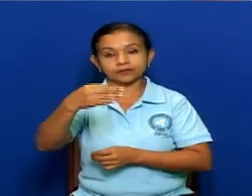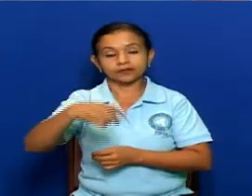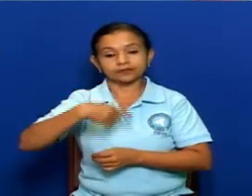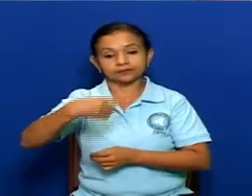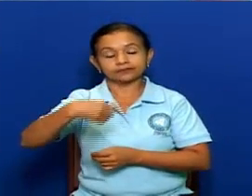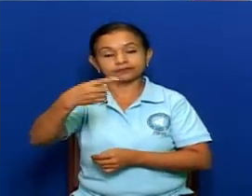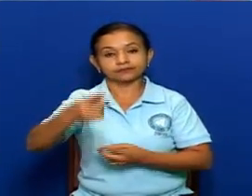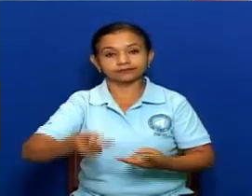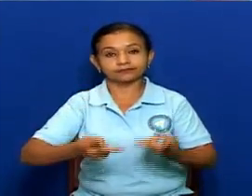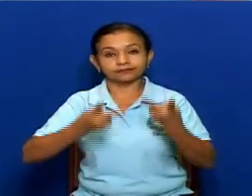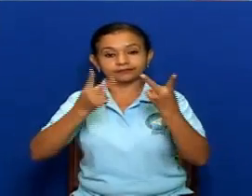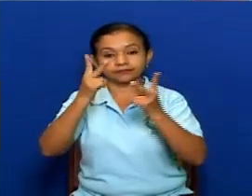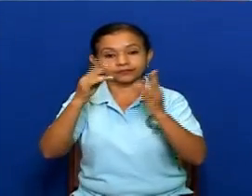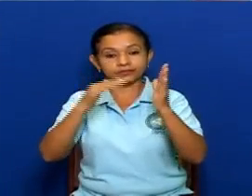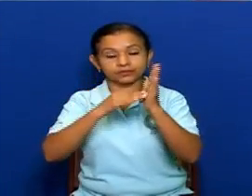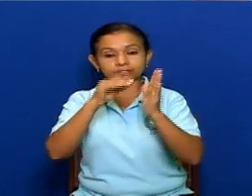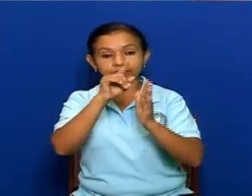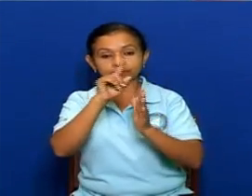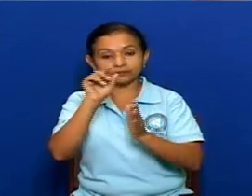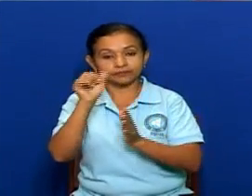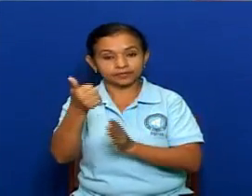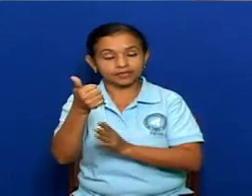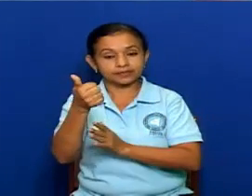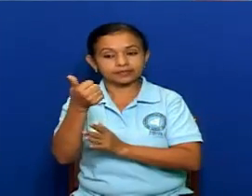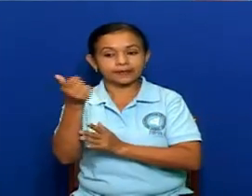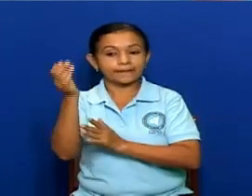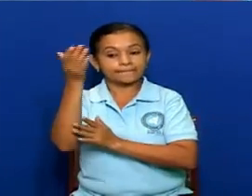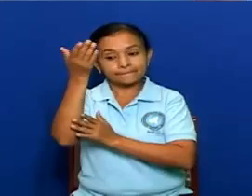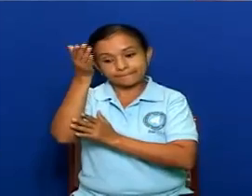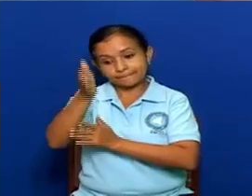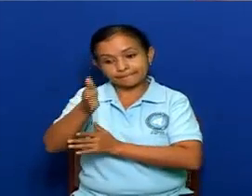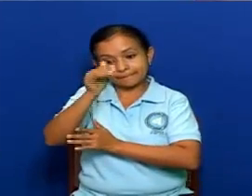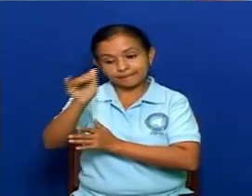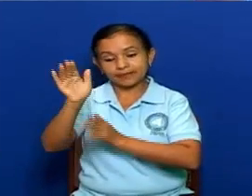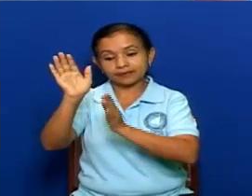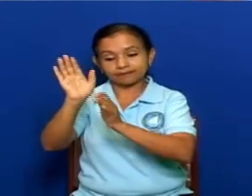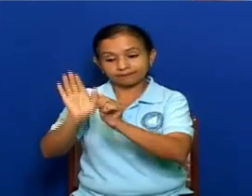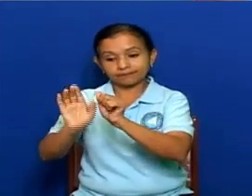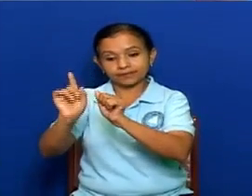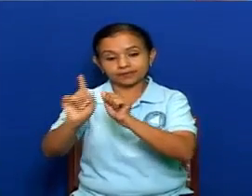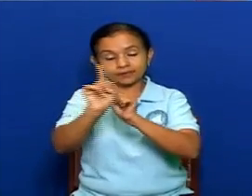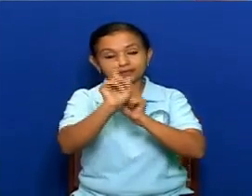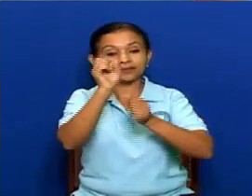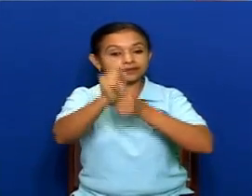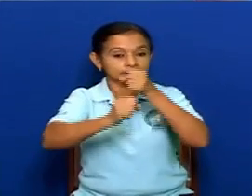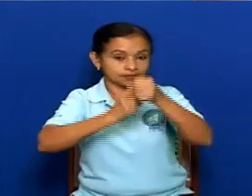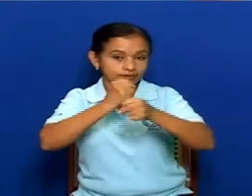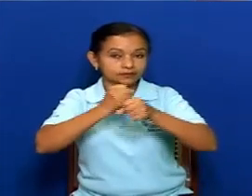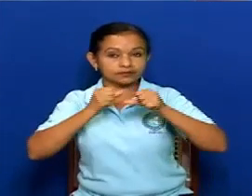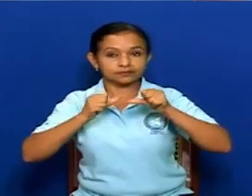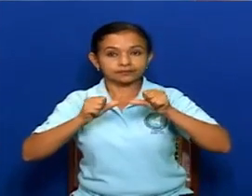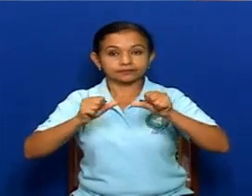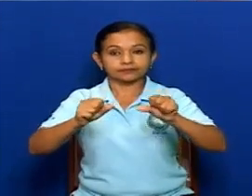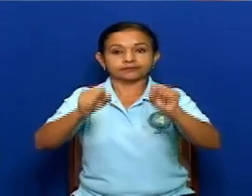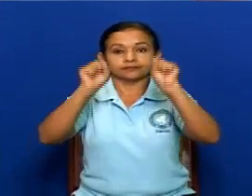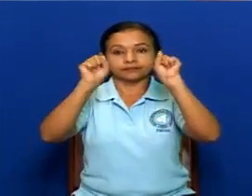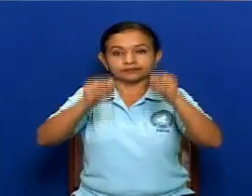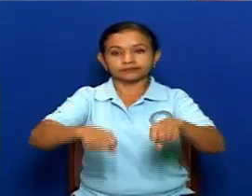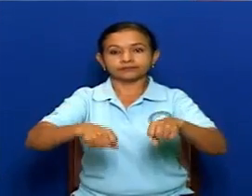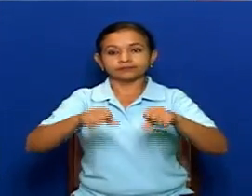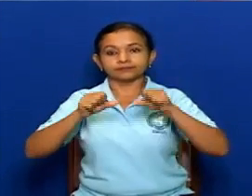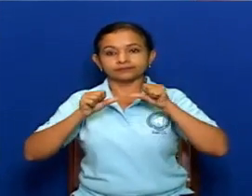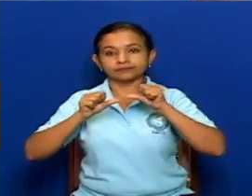el 2016. Bendiciones para cada uno de ellos. Y que el próximo año pues vamos a hacer lo posible por